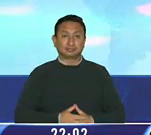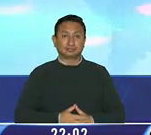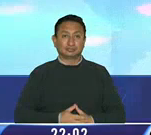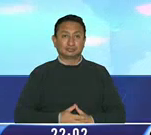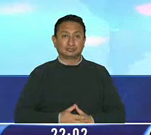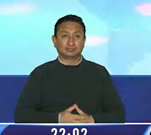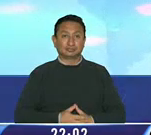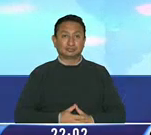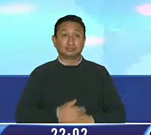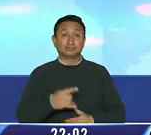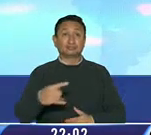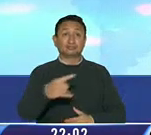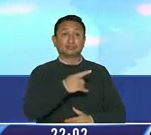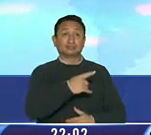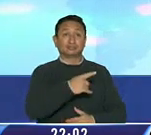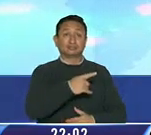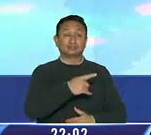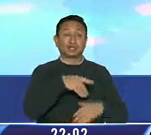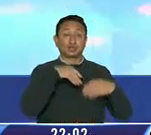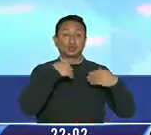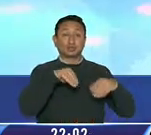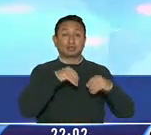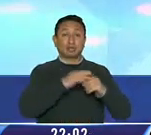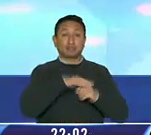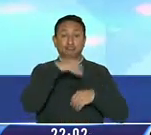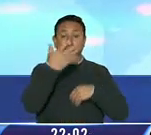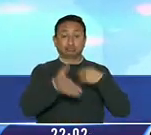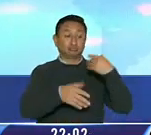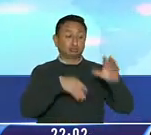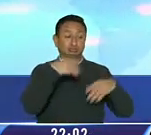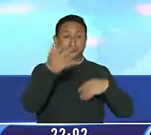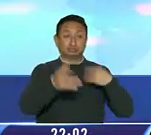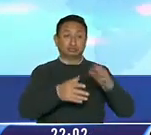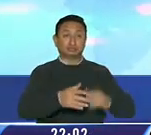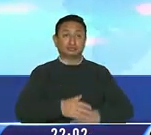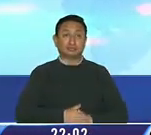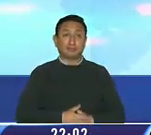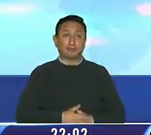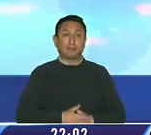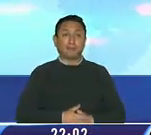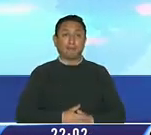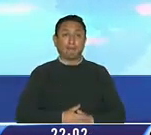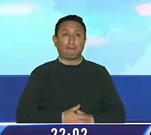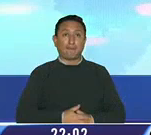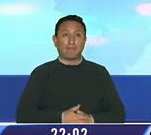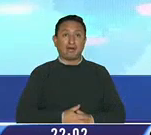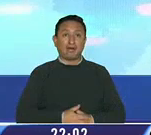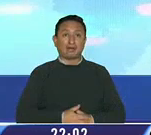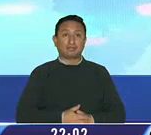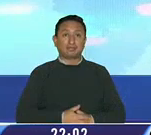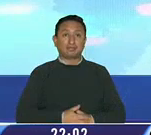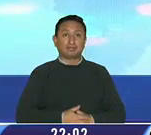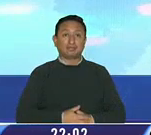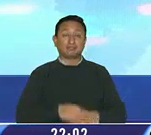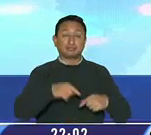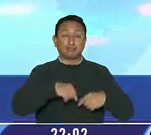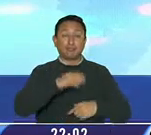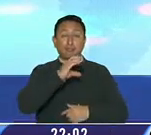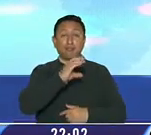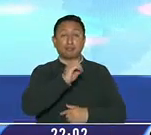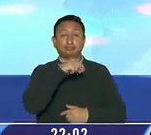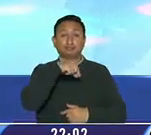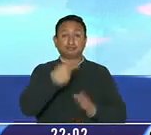y mercadería por los pisos en los supermercados. Uno de los peores, porque esto fue una sola. Se activó el COE cantonal y